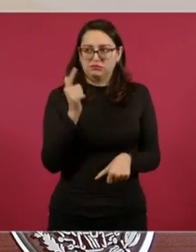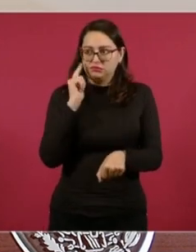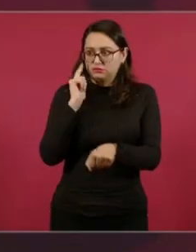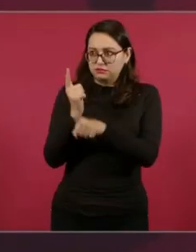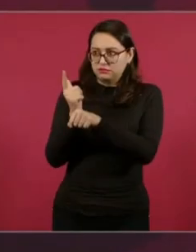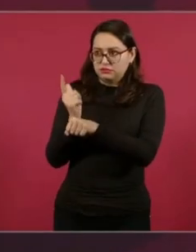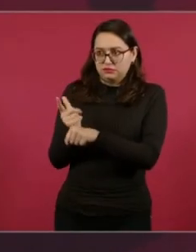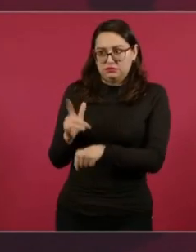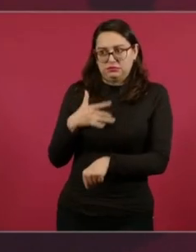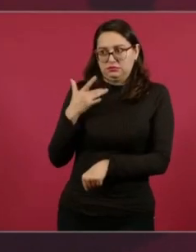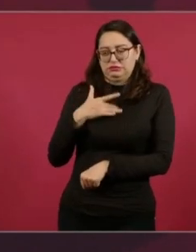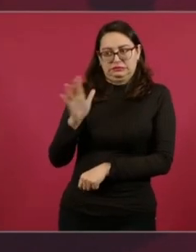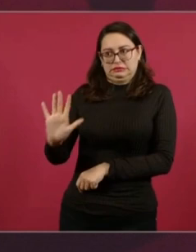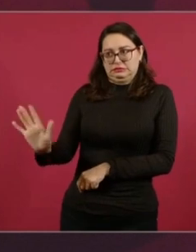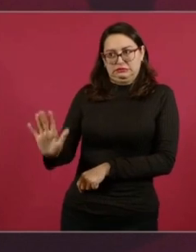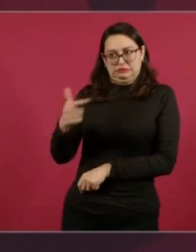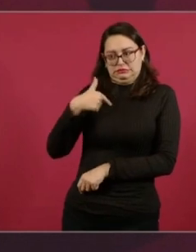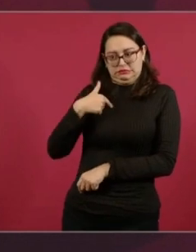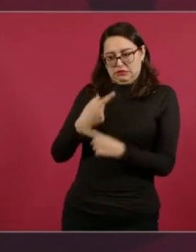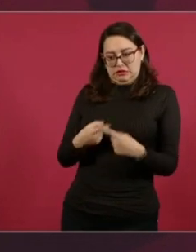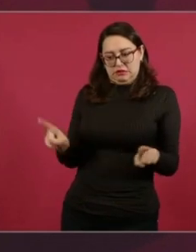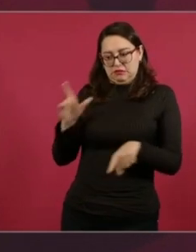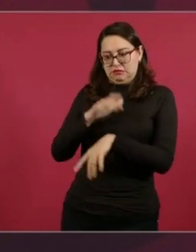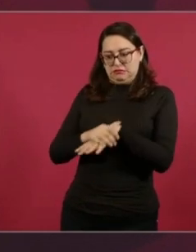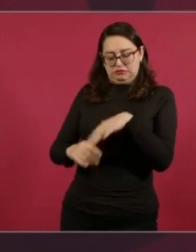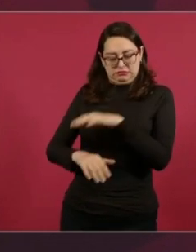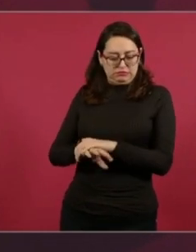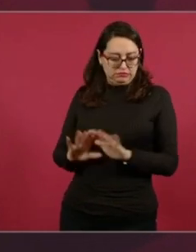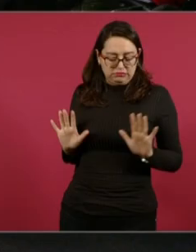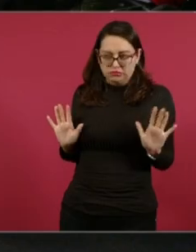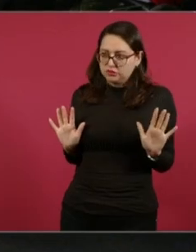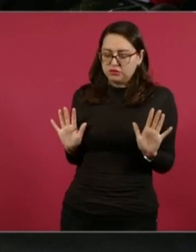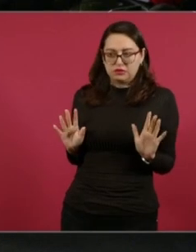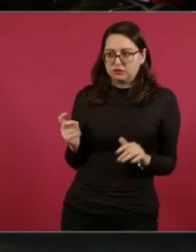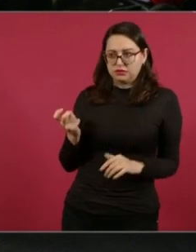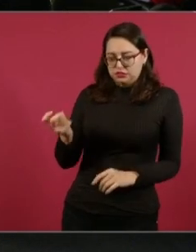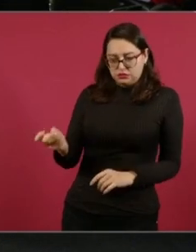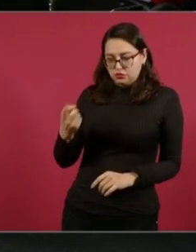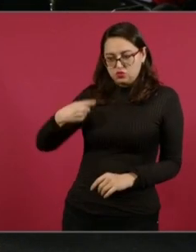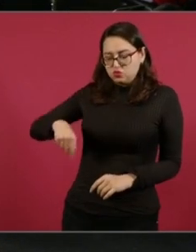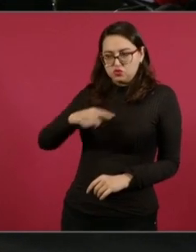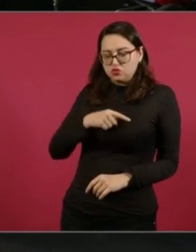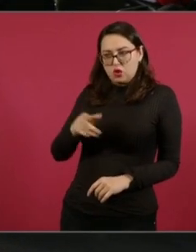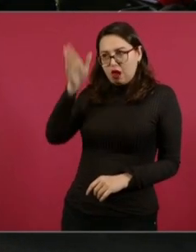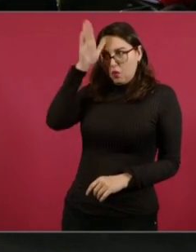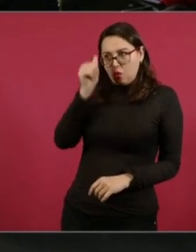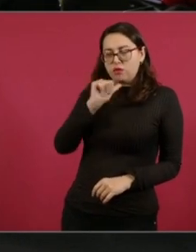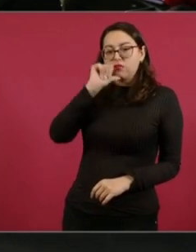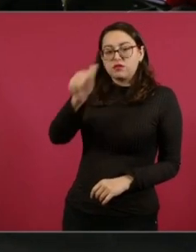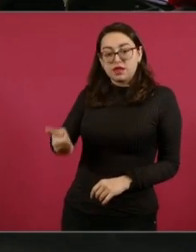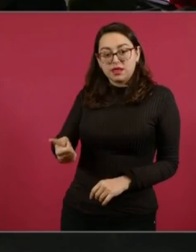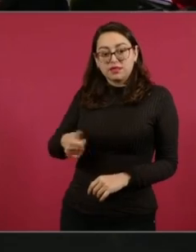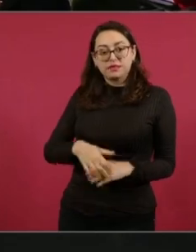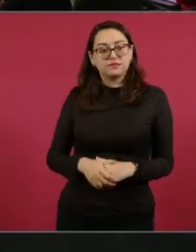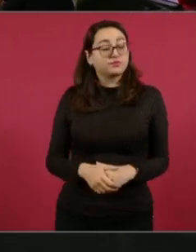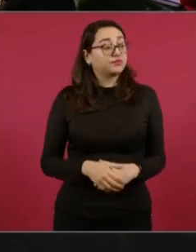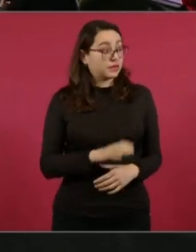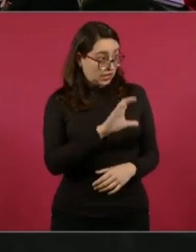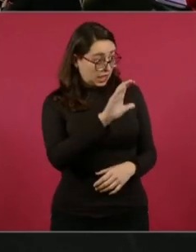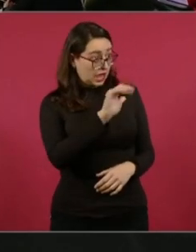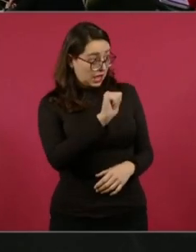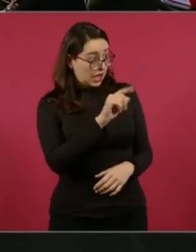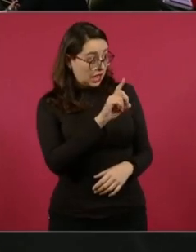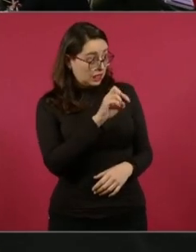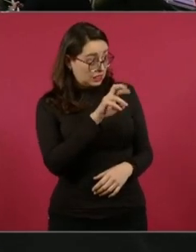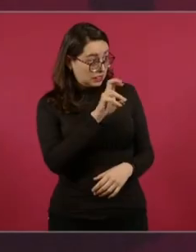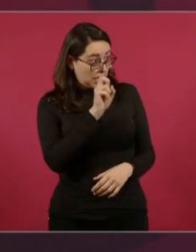Se deslindó. ¿Calderón no se deslindó? ¿Calderón no se deslindó? No. Ah, porque él